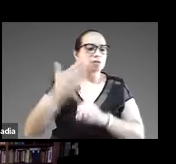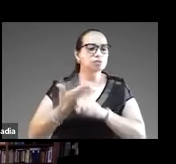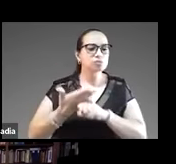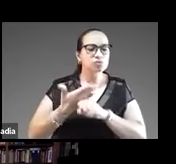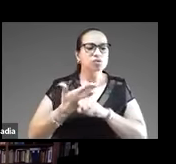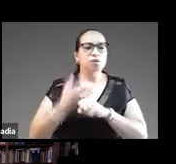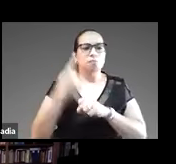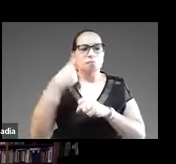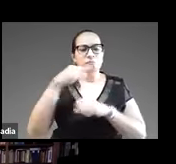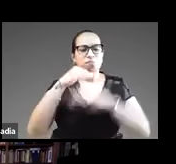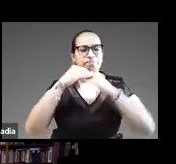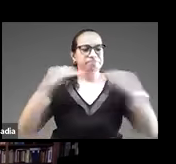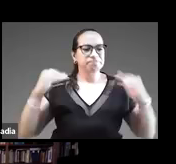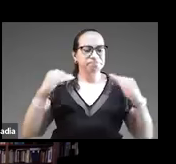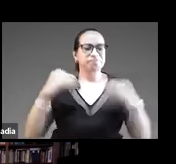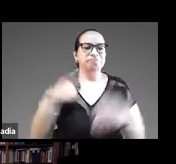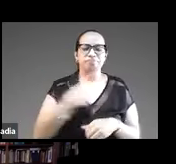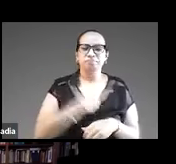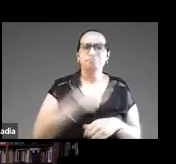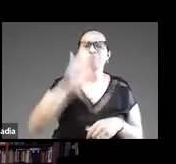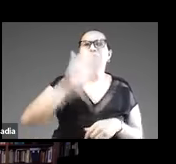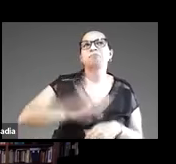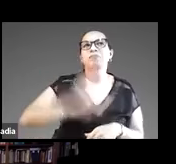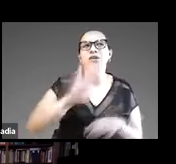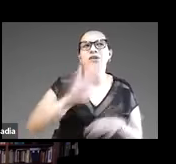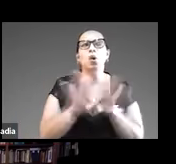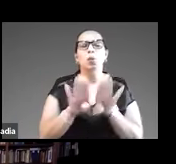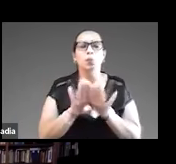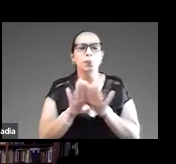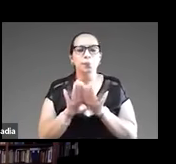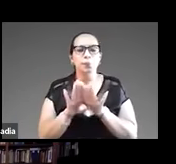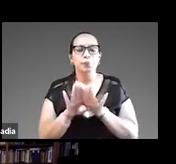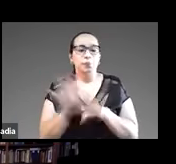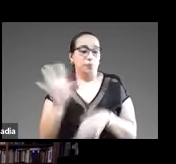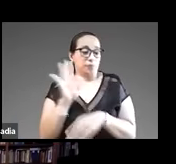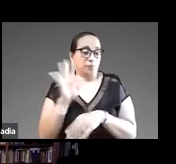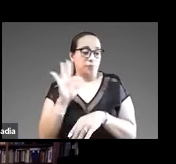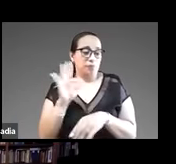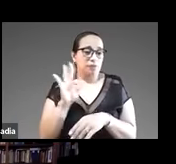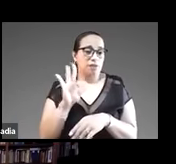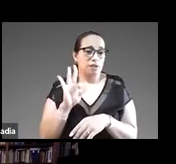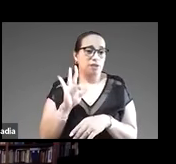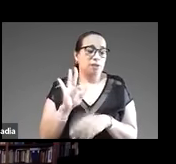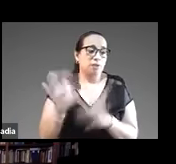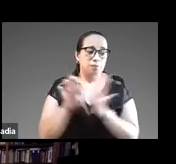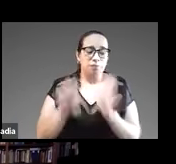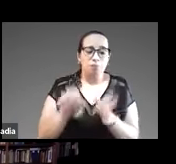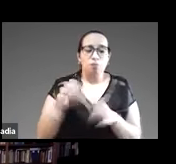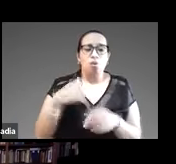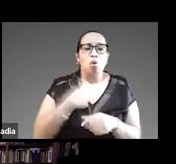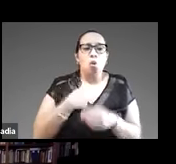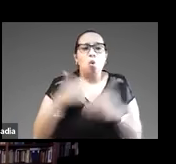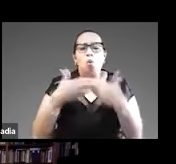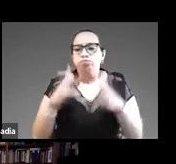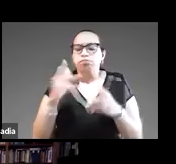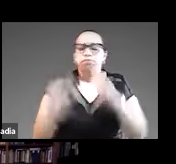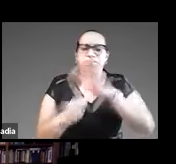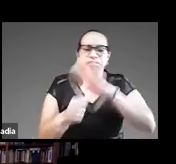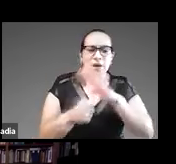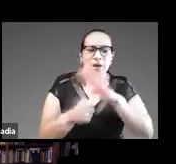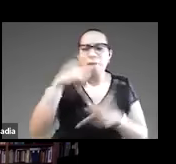ser democrático, ¿no? Pareciera que si yo abría una mesa para consultar a los vecinos